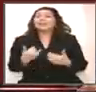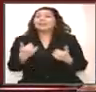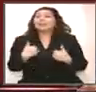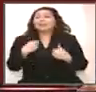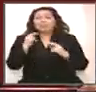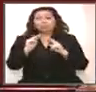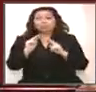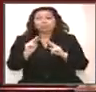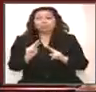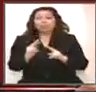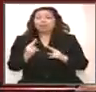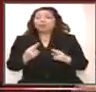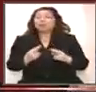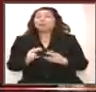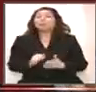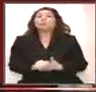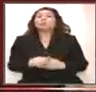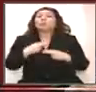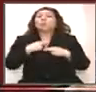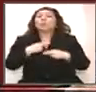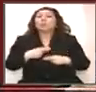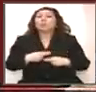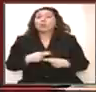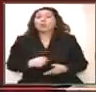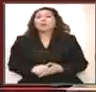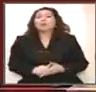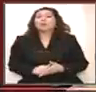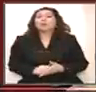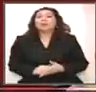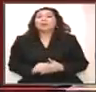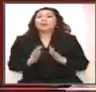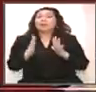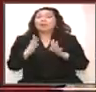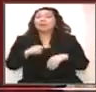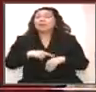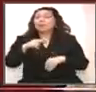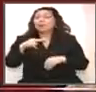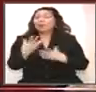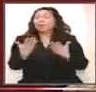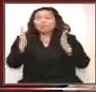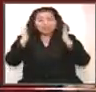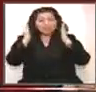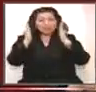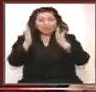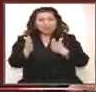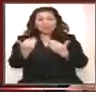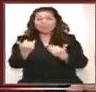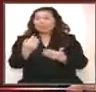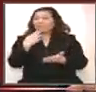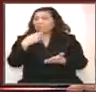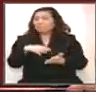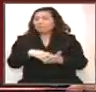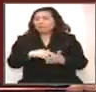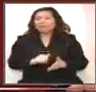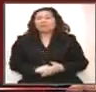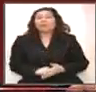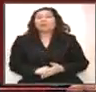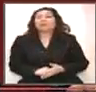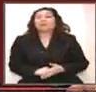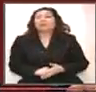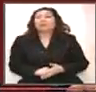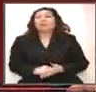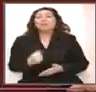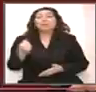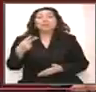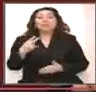debemos focalizar los recursos humanos y logísticos en las 10 regiones donde se concentra este flagelo.